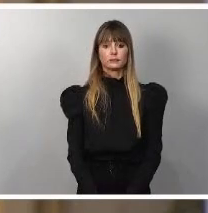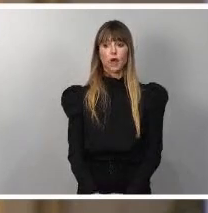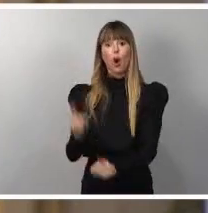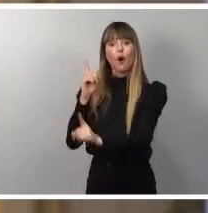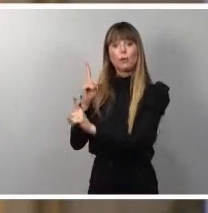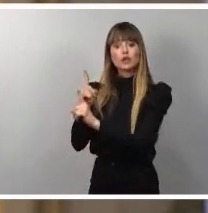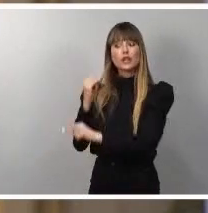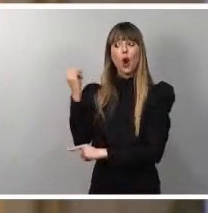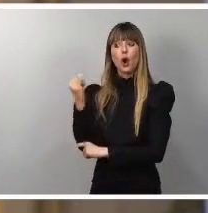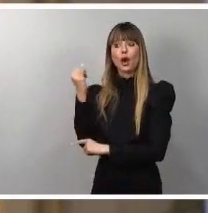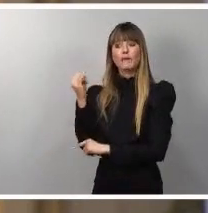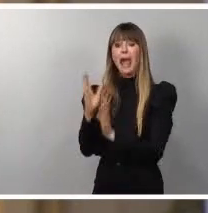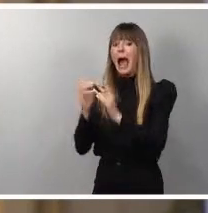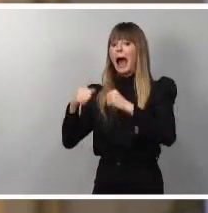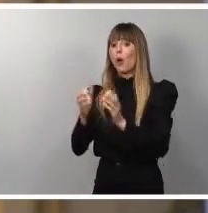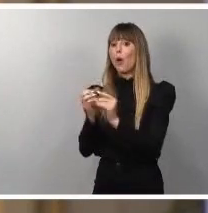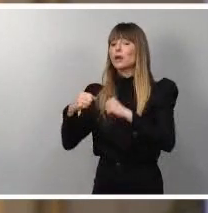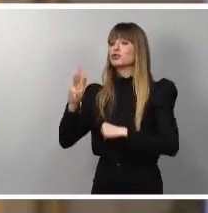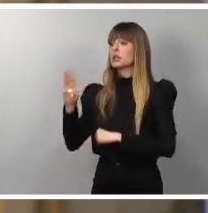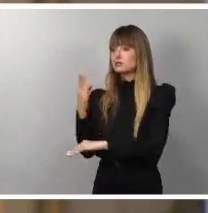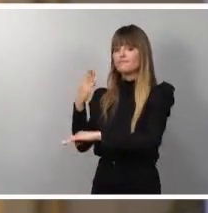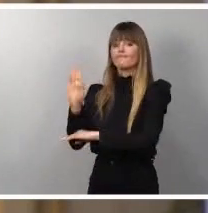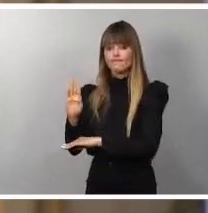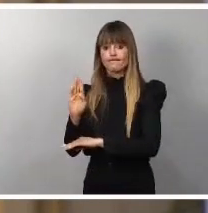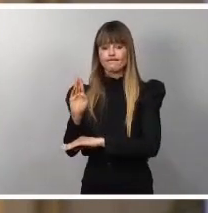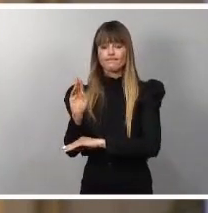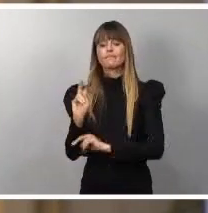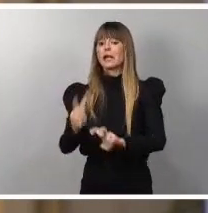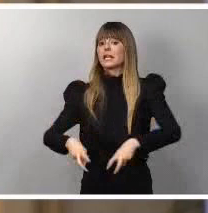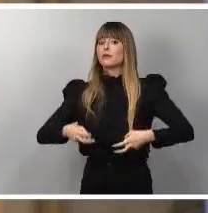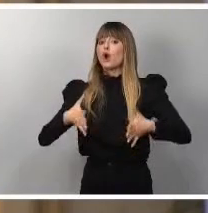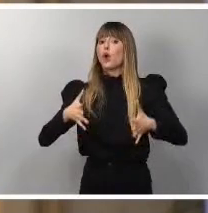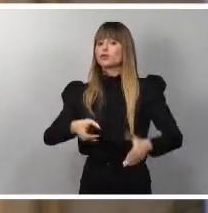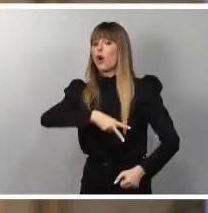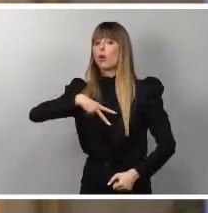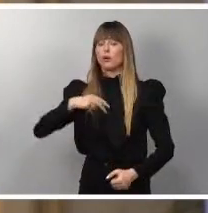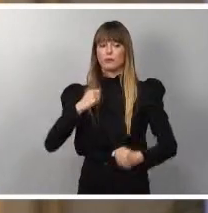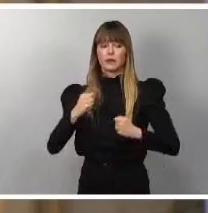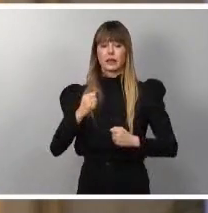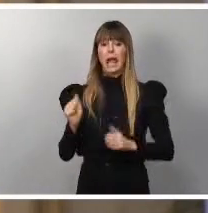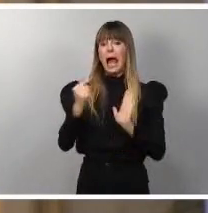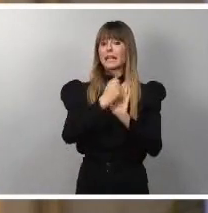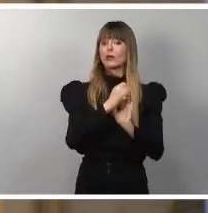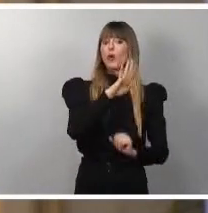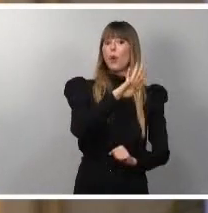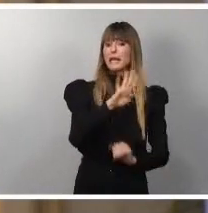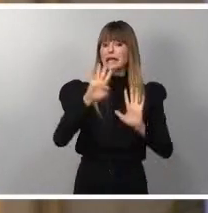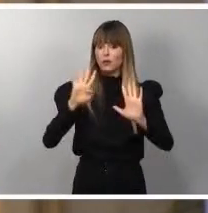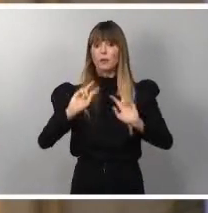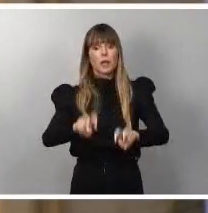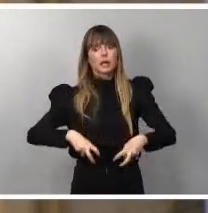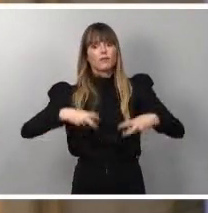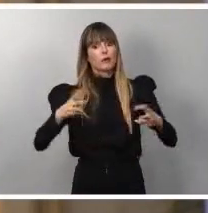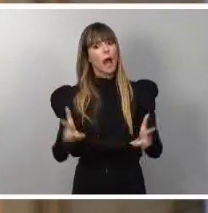Le planteé tres acuerdos: la renovación del Consejo General de Poder Judicial, la reforma del artículo 49, que es, bueno, pues una importante reforma